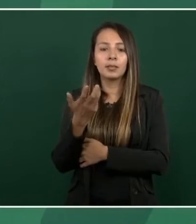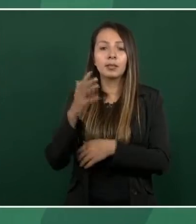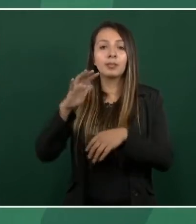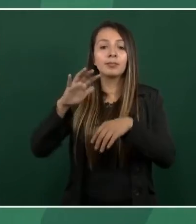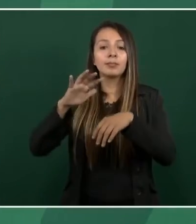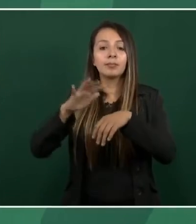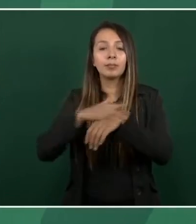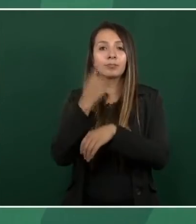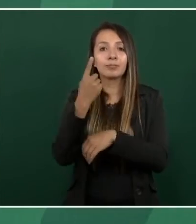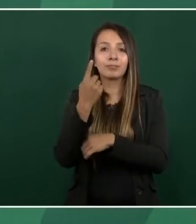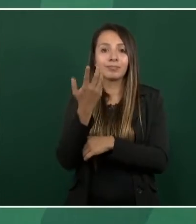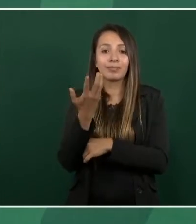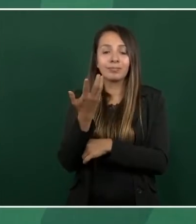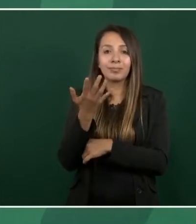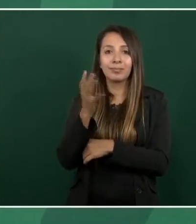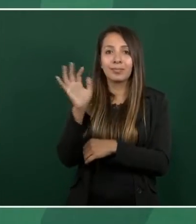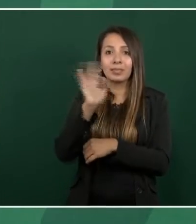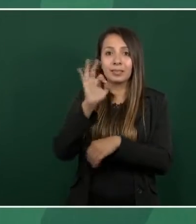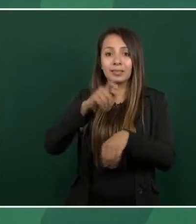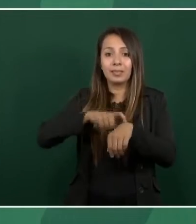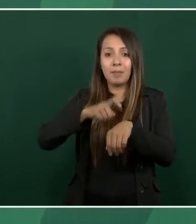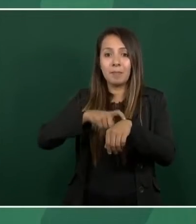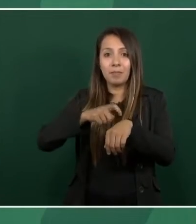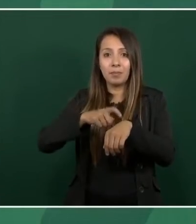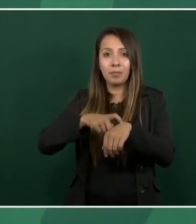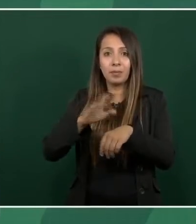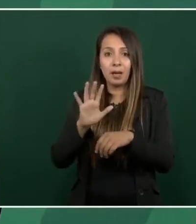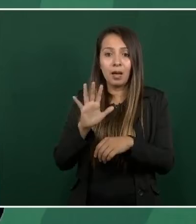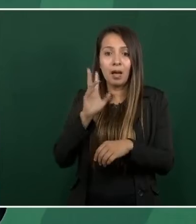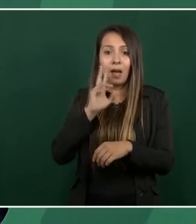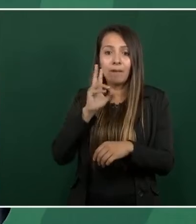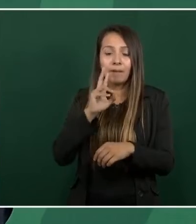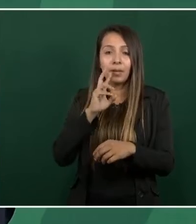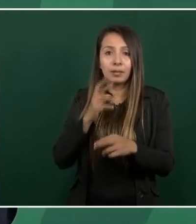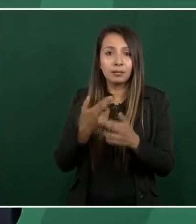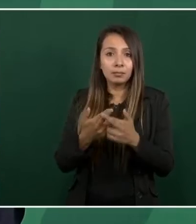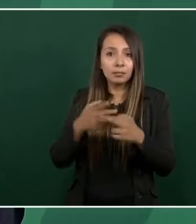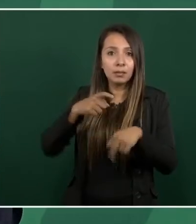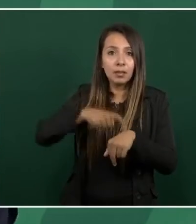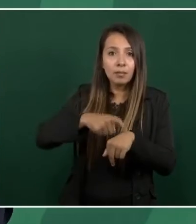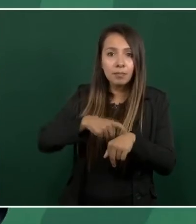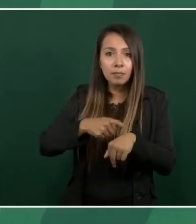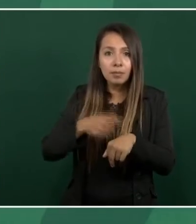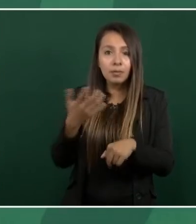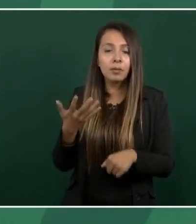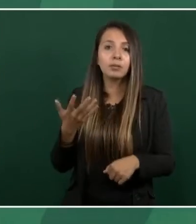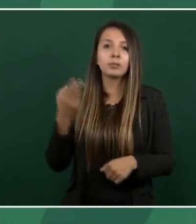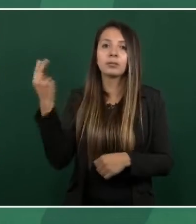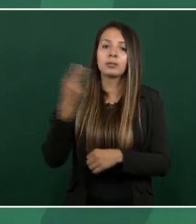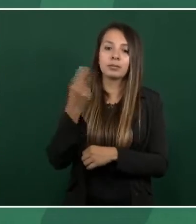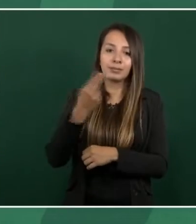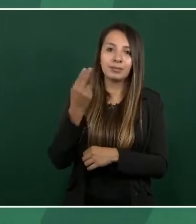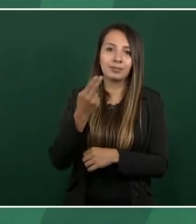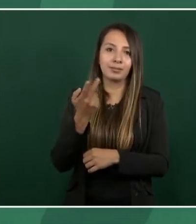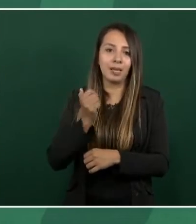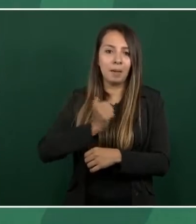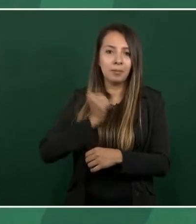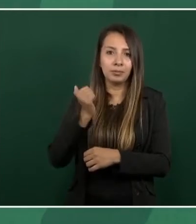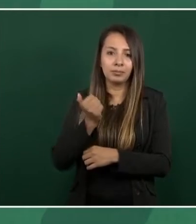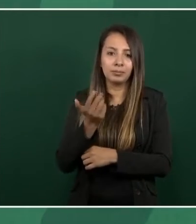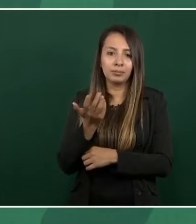porque si hay tiempo, hay que ir,